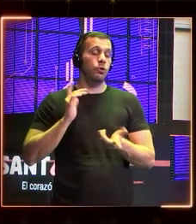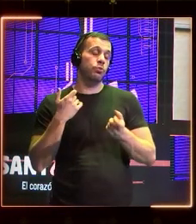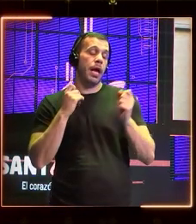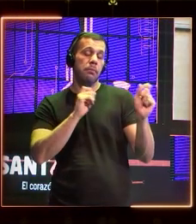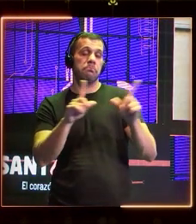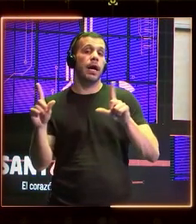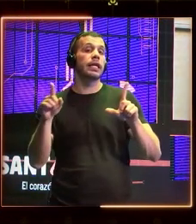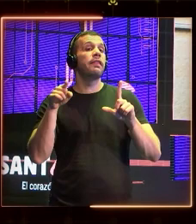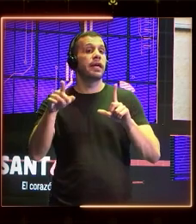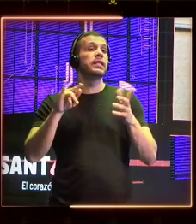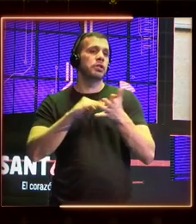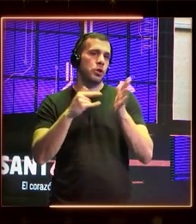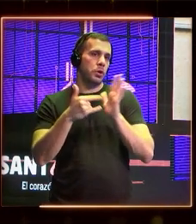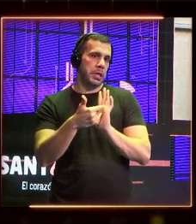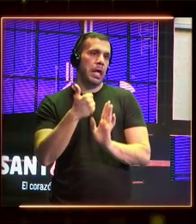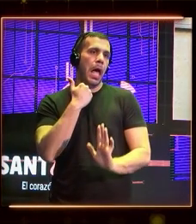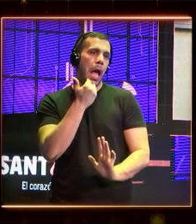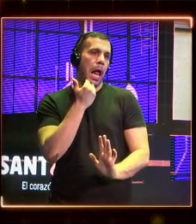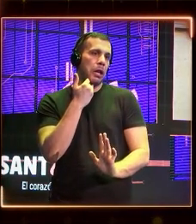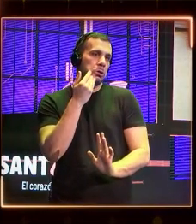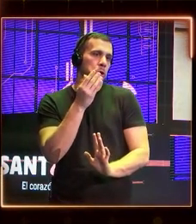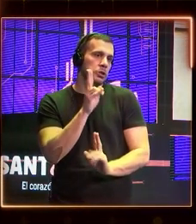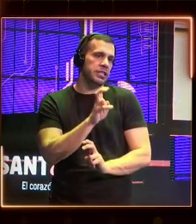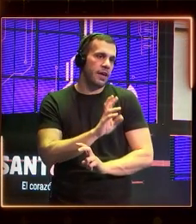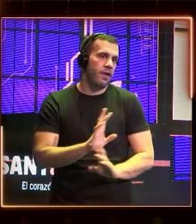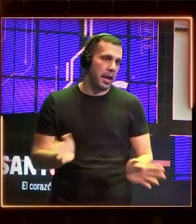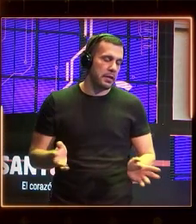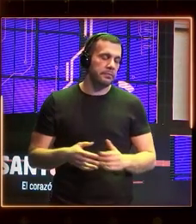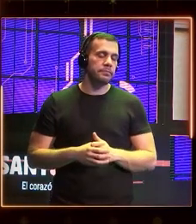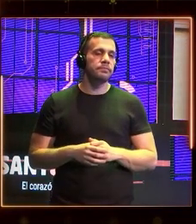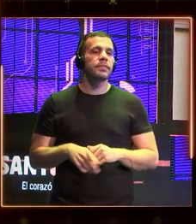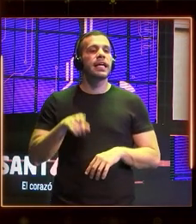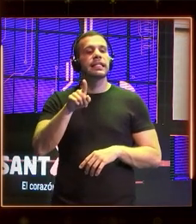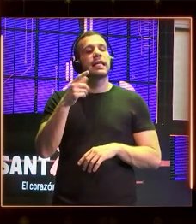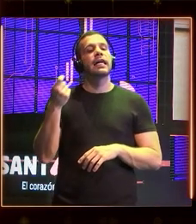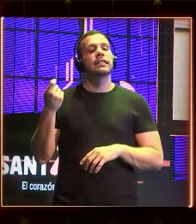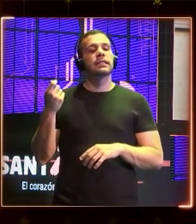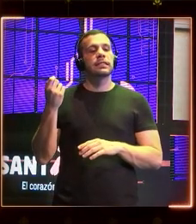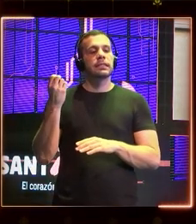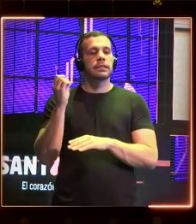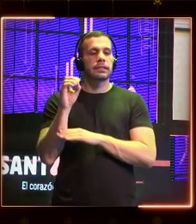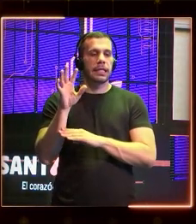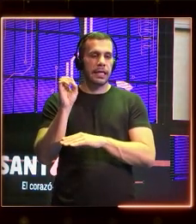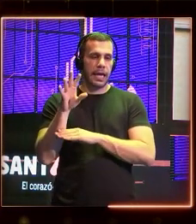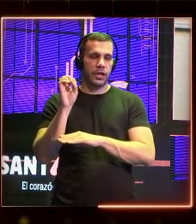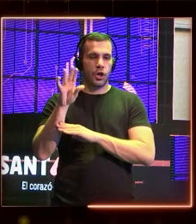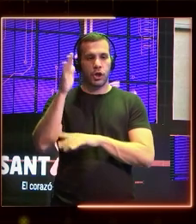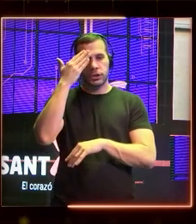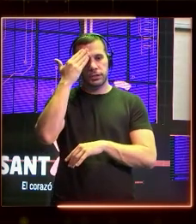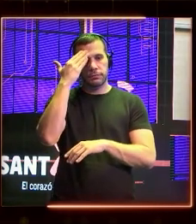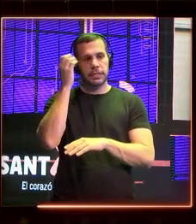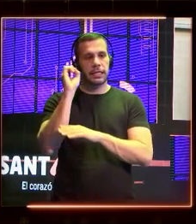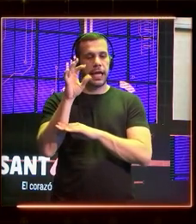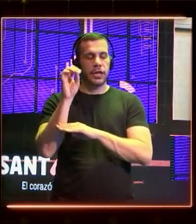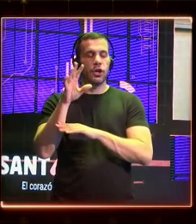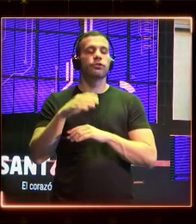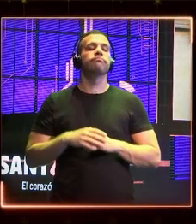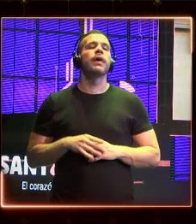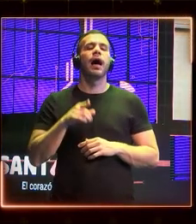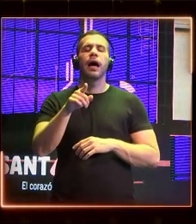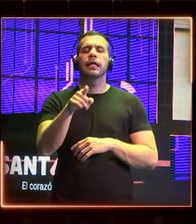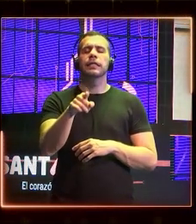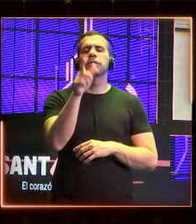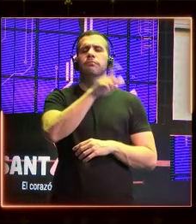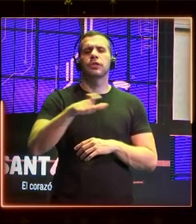te sirve de algo no en estas en estas kots se ven muchas cosas al final ves mucha gente de Apple